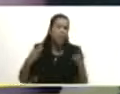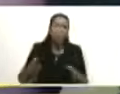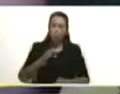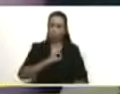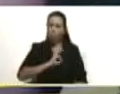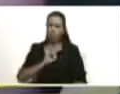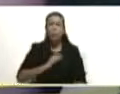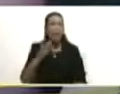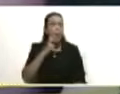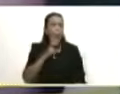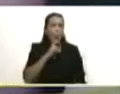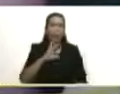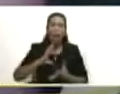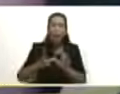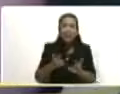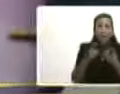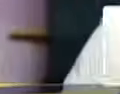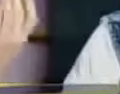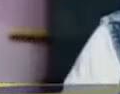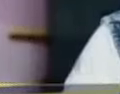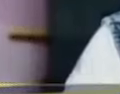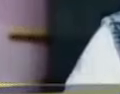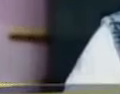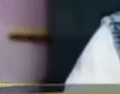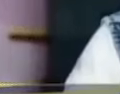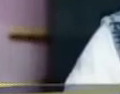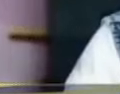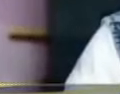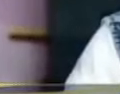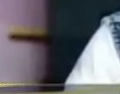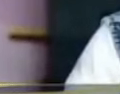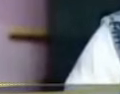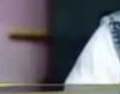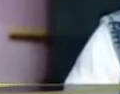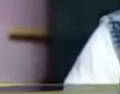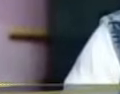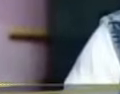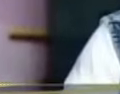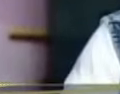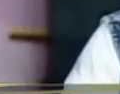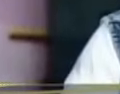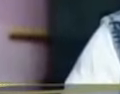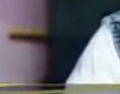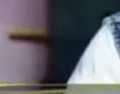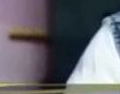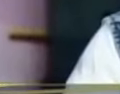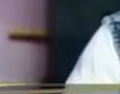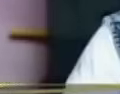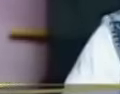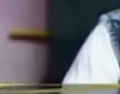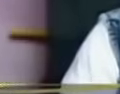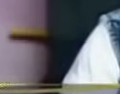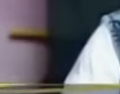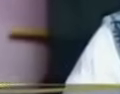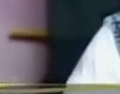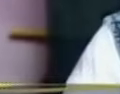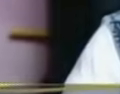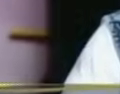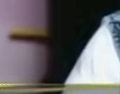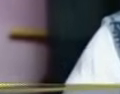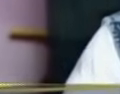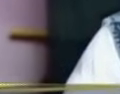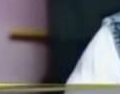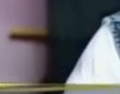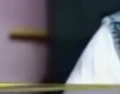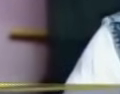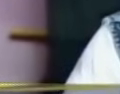medallas de oro y los resultados más favorecidos y que nos llenan de tanta alegría a todos los venezolanos y venezolanas. Y en este mismo